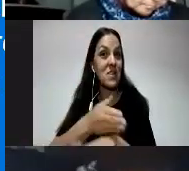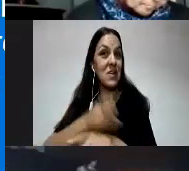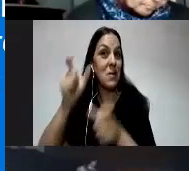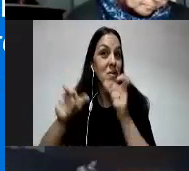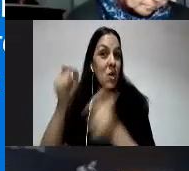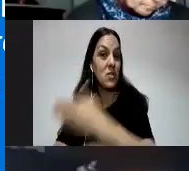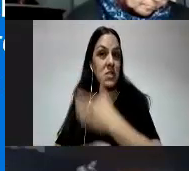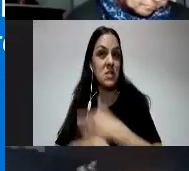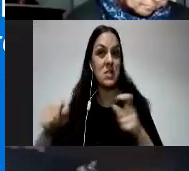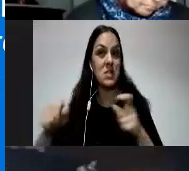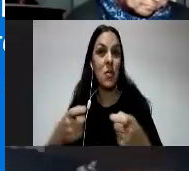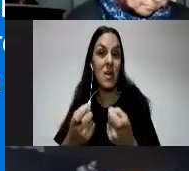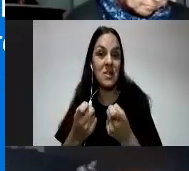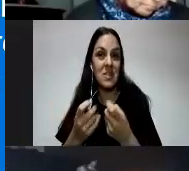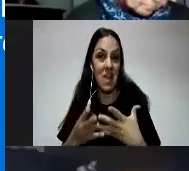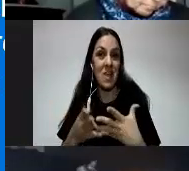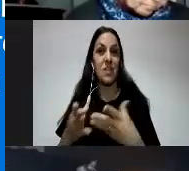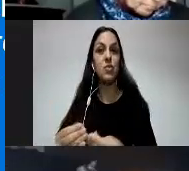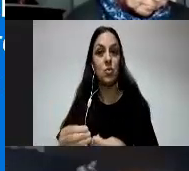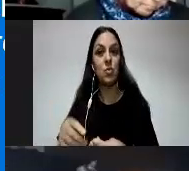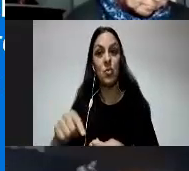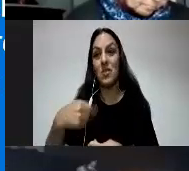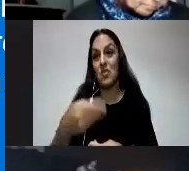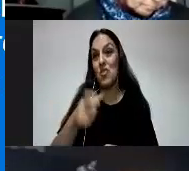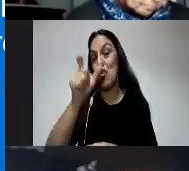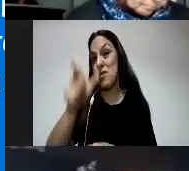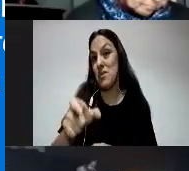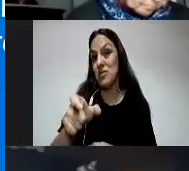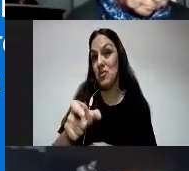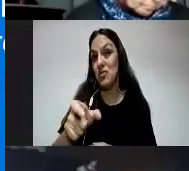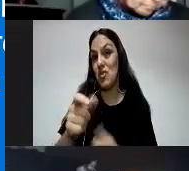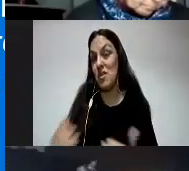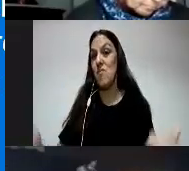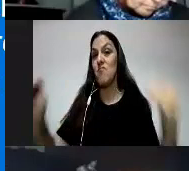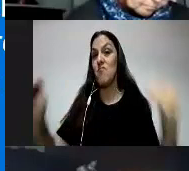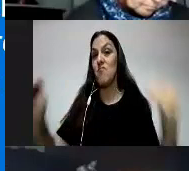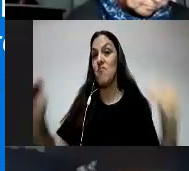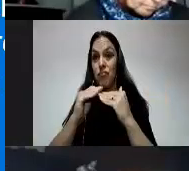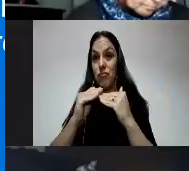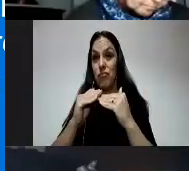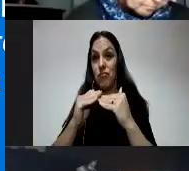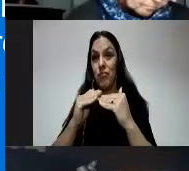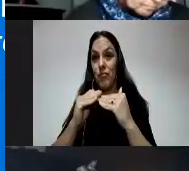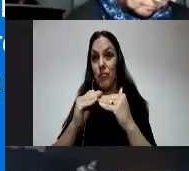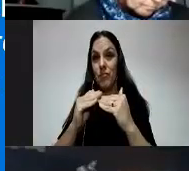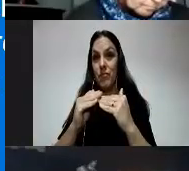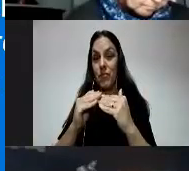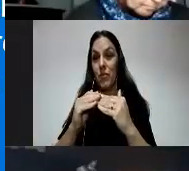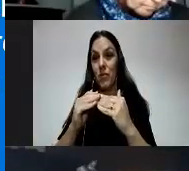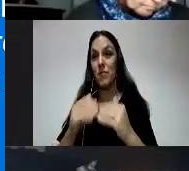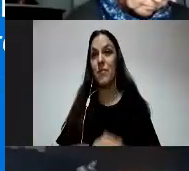la asistencia de otra persona para lograr la equiparación de oportunidades con el resto de la población, conforme lo referido por usted en su